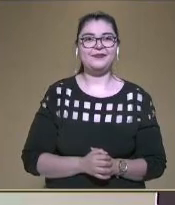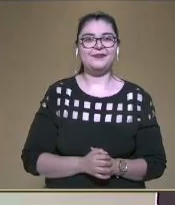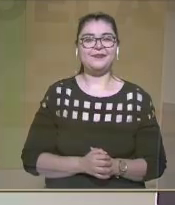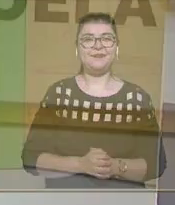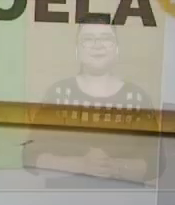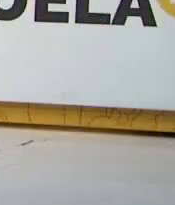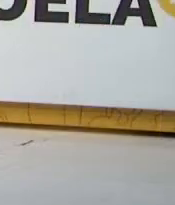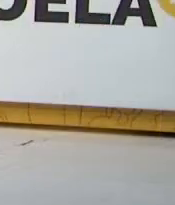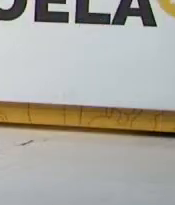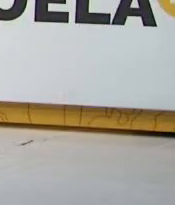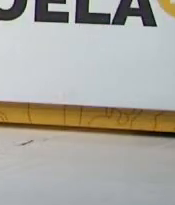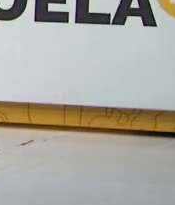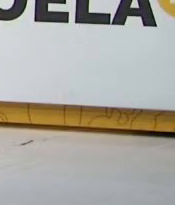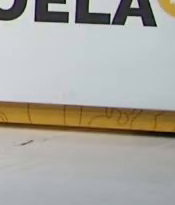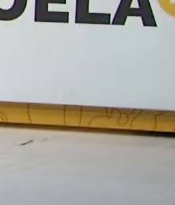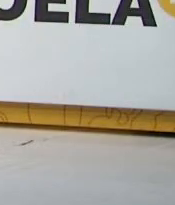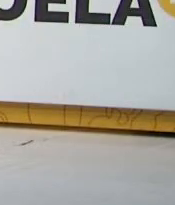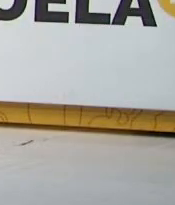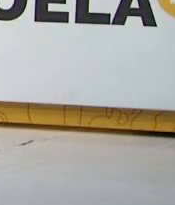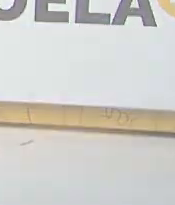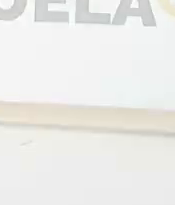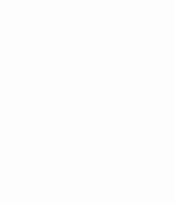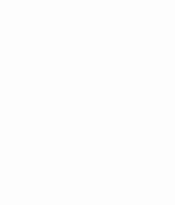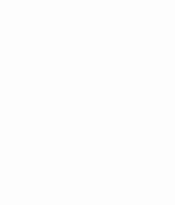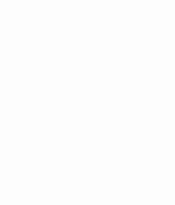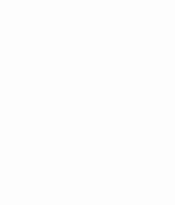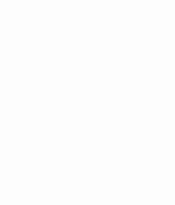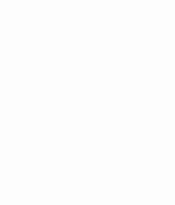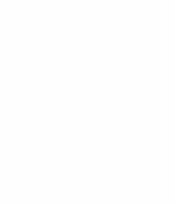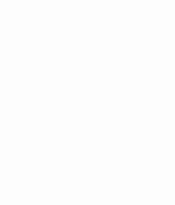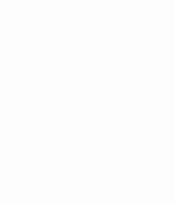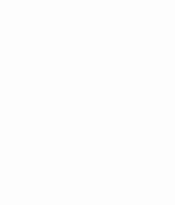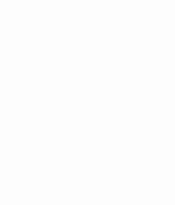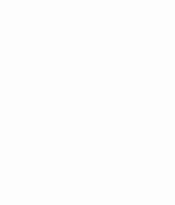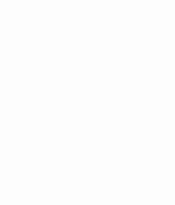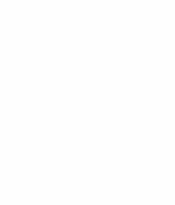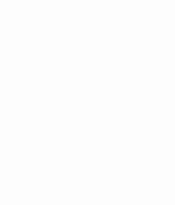Escuela TV.